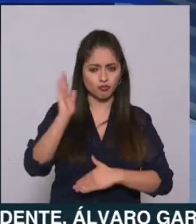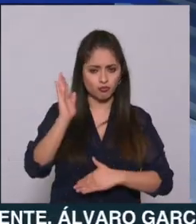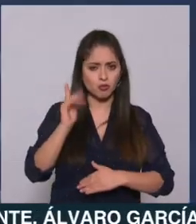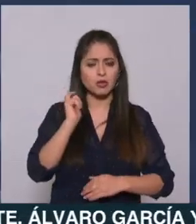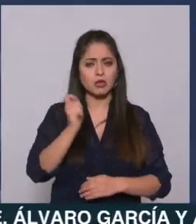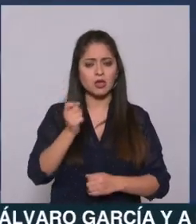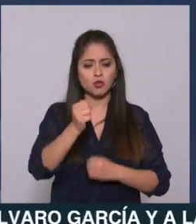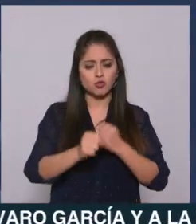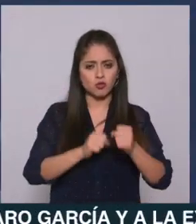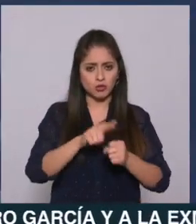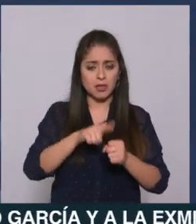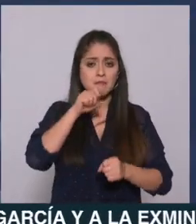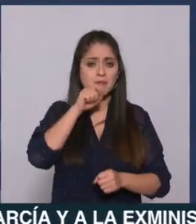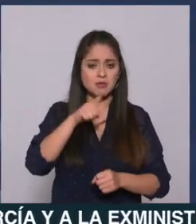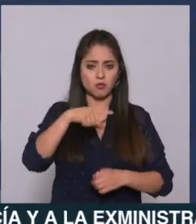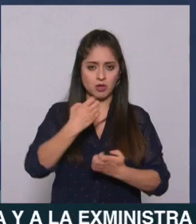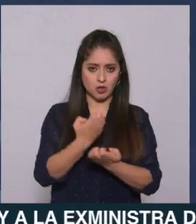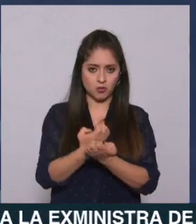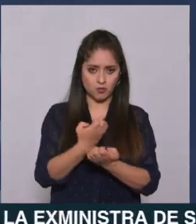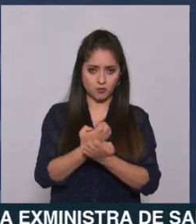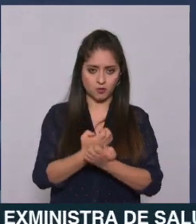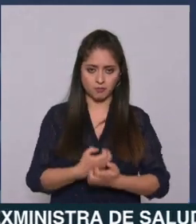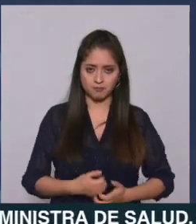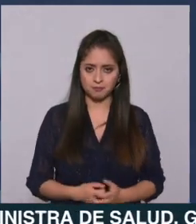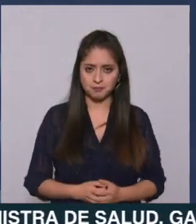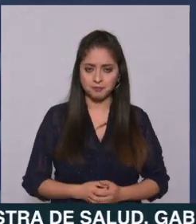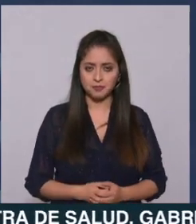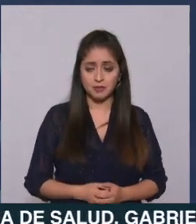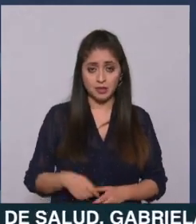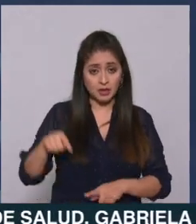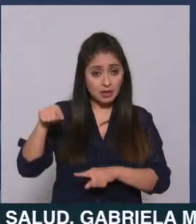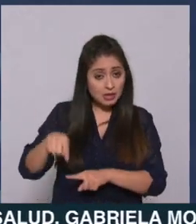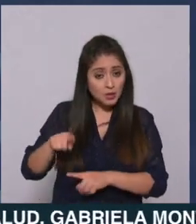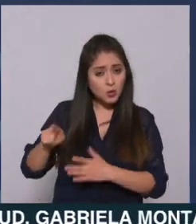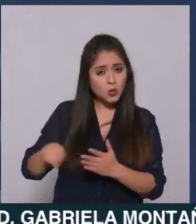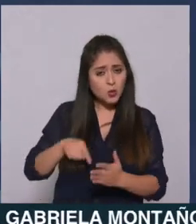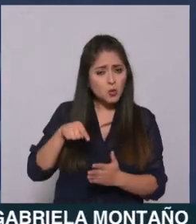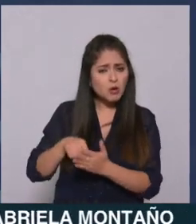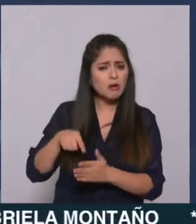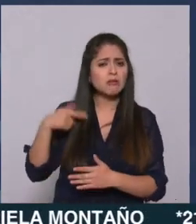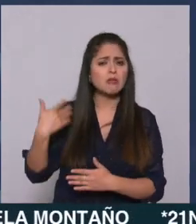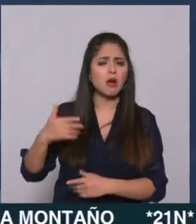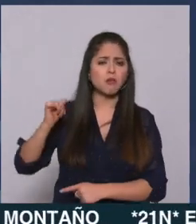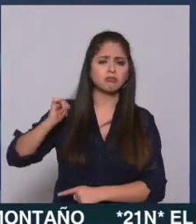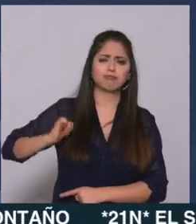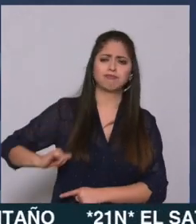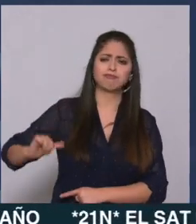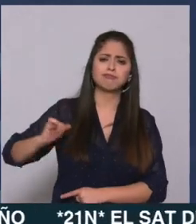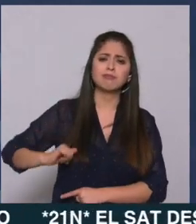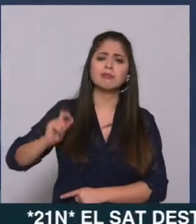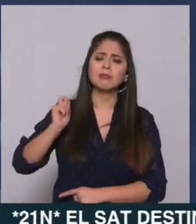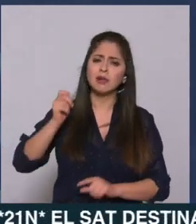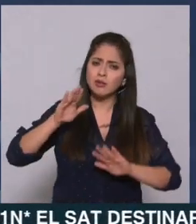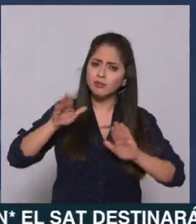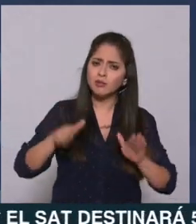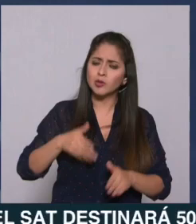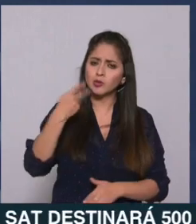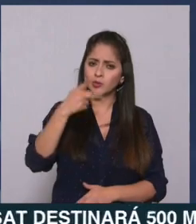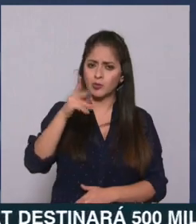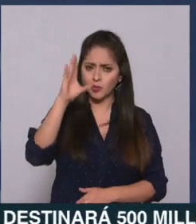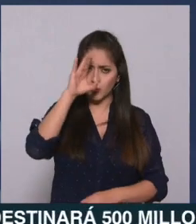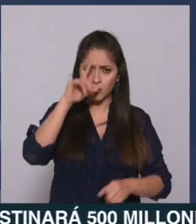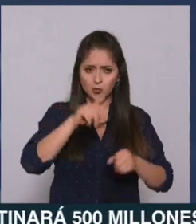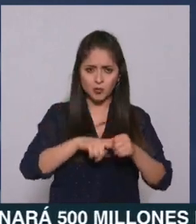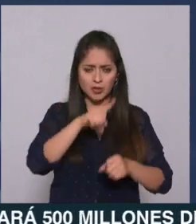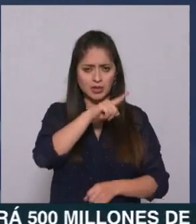económico. Así es, pues bueno, San Luis de la Paz, su origen es prehispánico, su origen es a través de la cultura indígena. Los